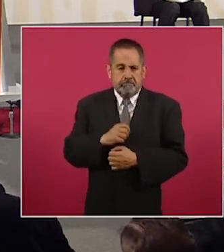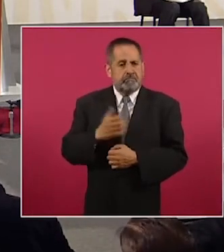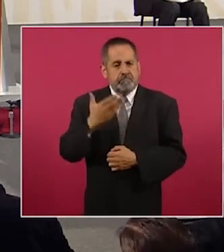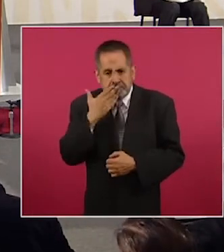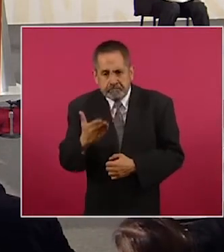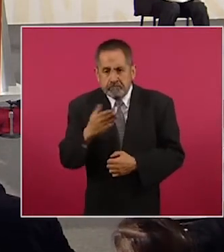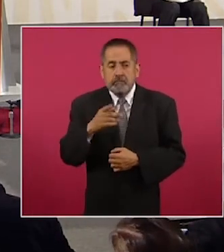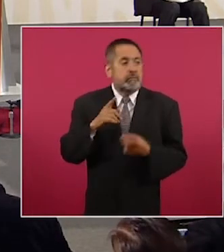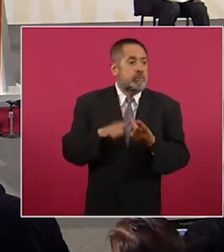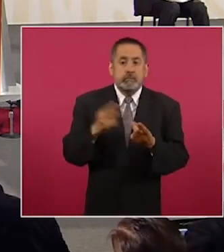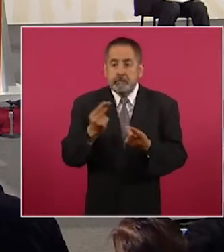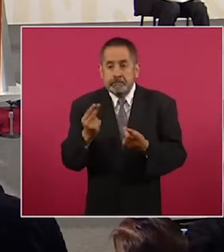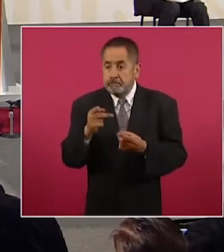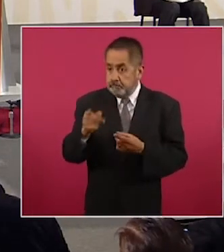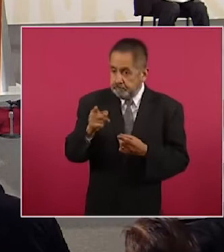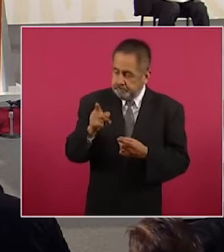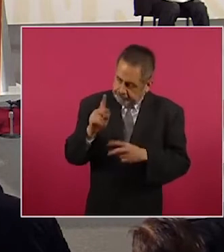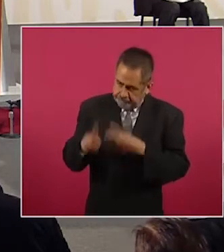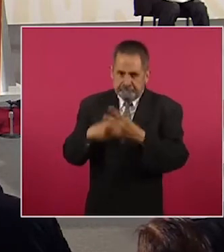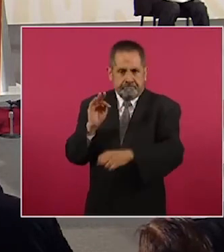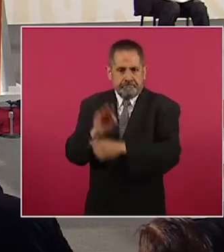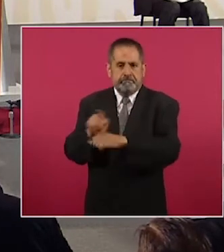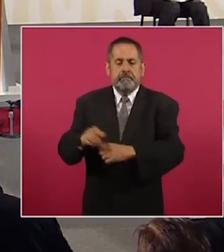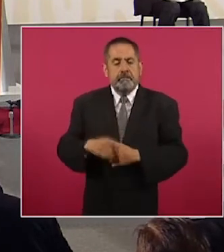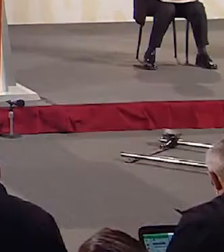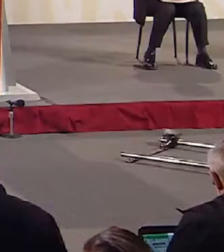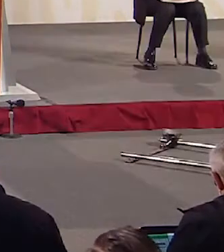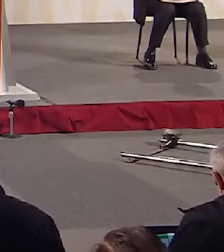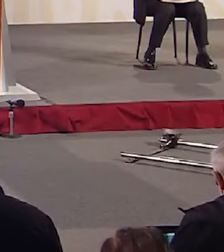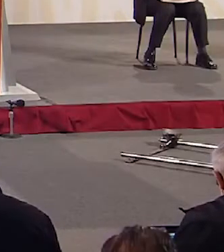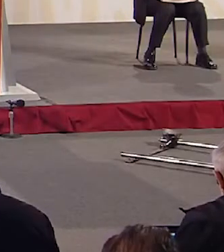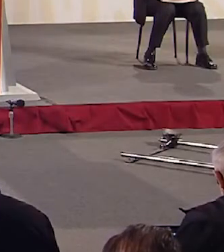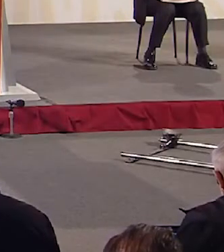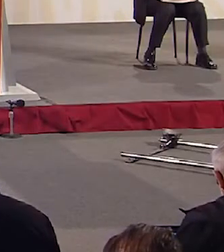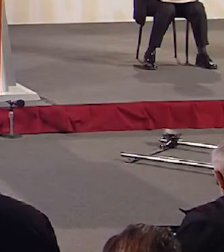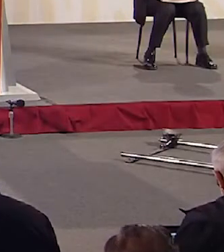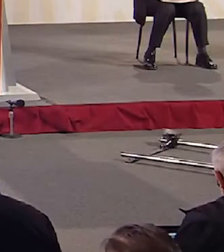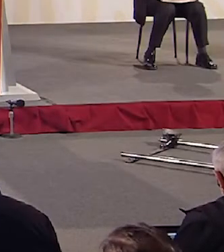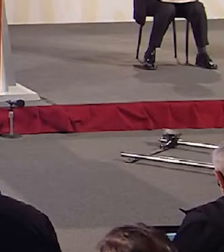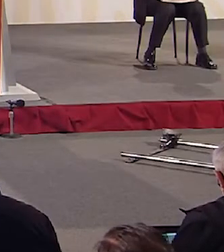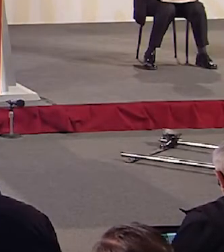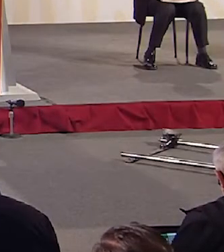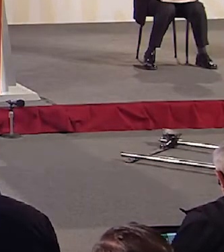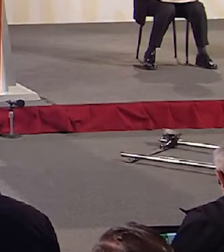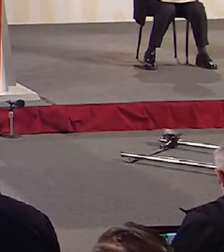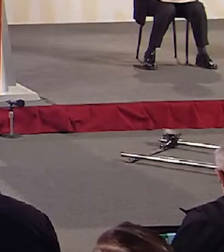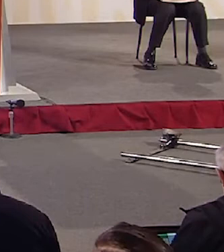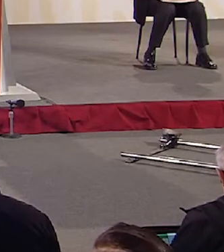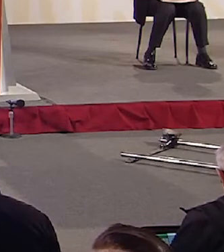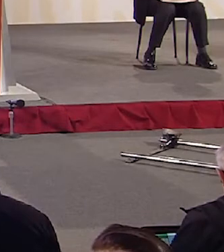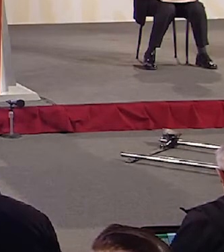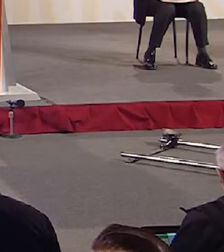de los que para el caso de quintana roo hay vacantes 430 principalmente para áreas como urgencias